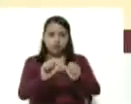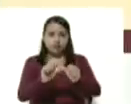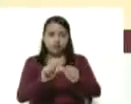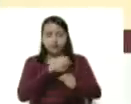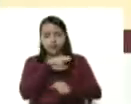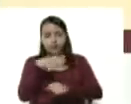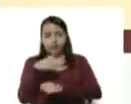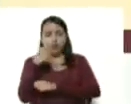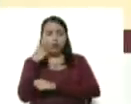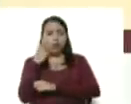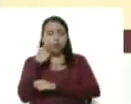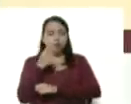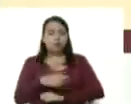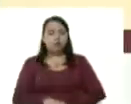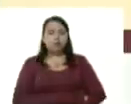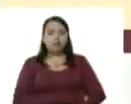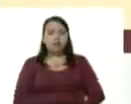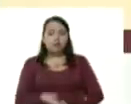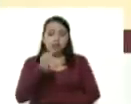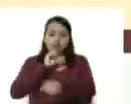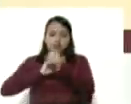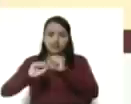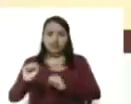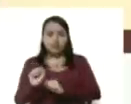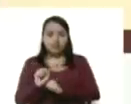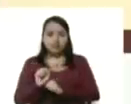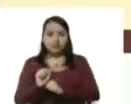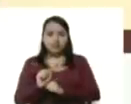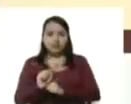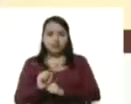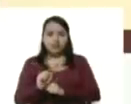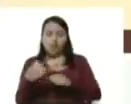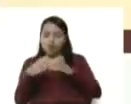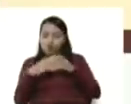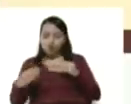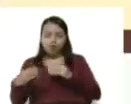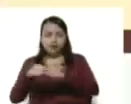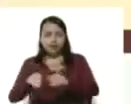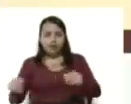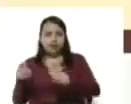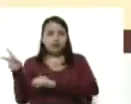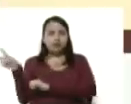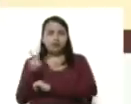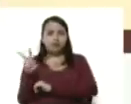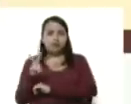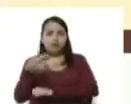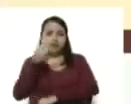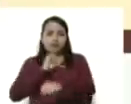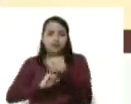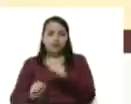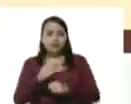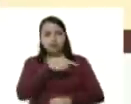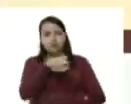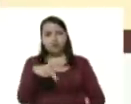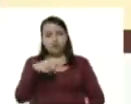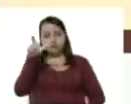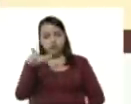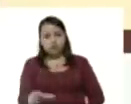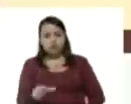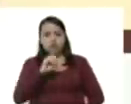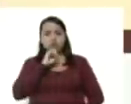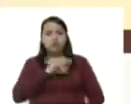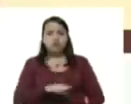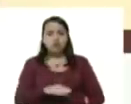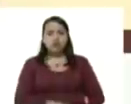tradición de defender la integridad territorial de Venezuela, de defender nuestra posición histórica de